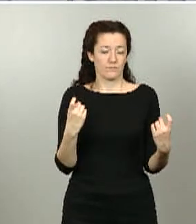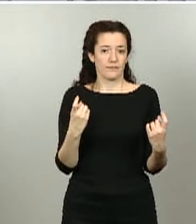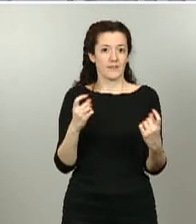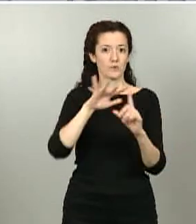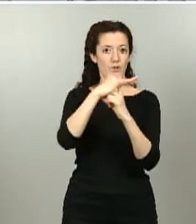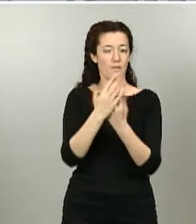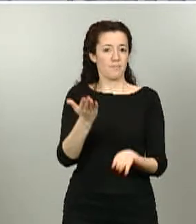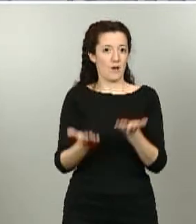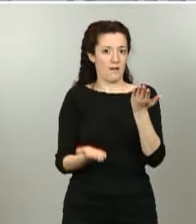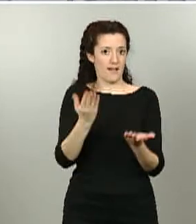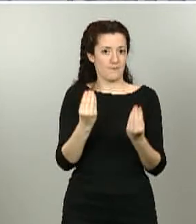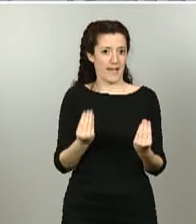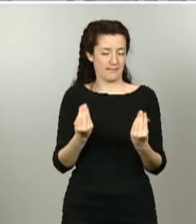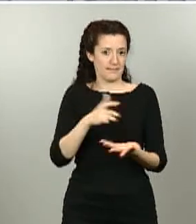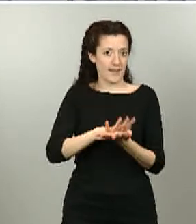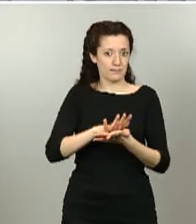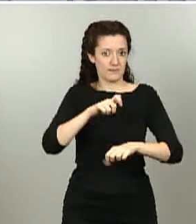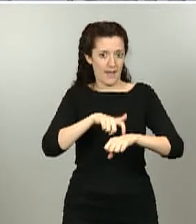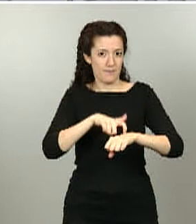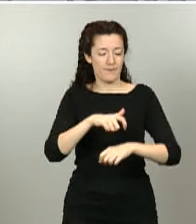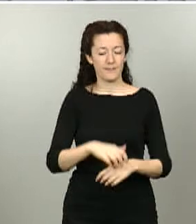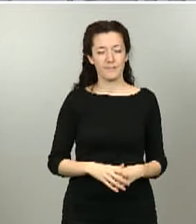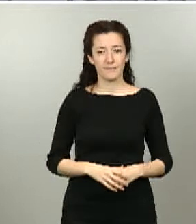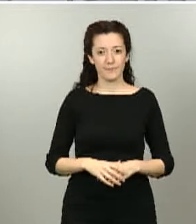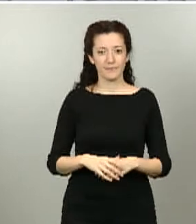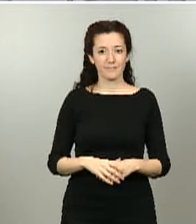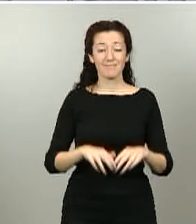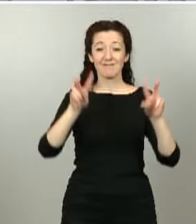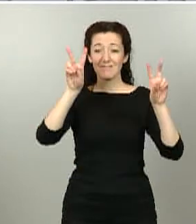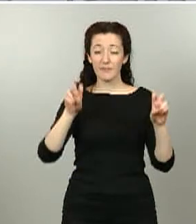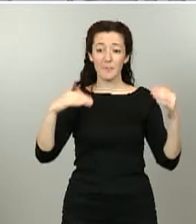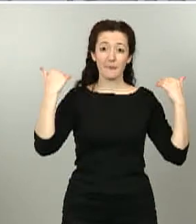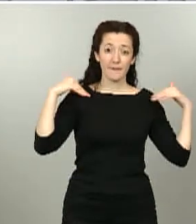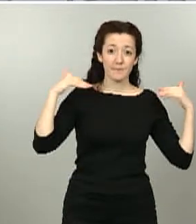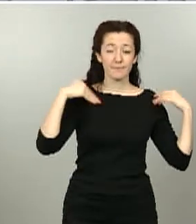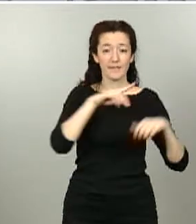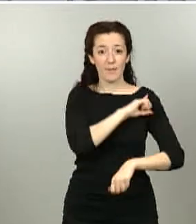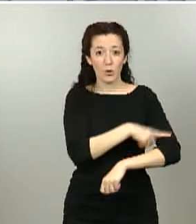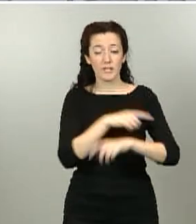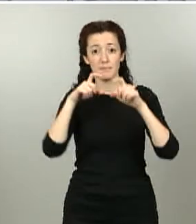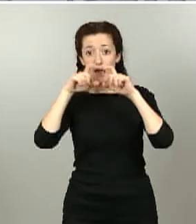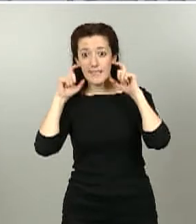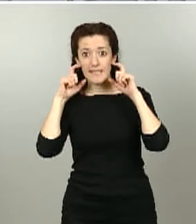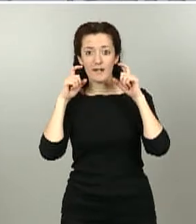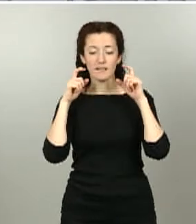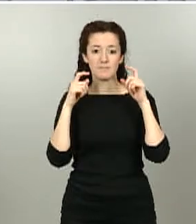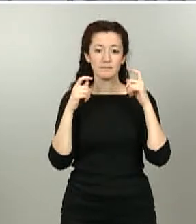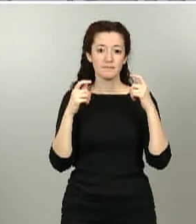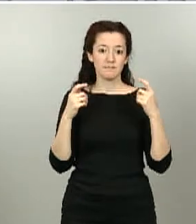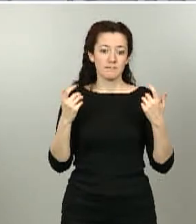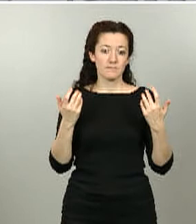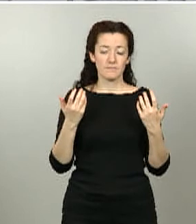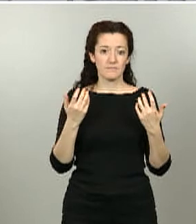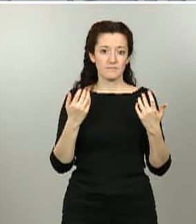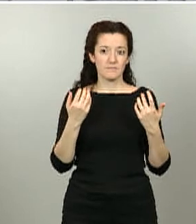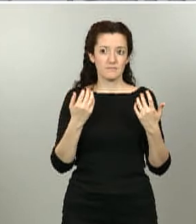fase. En cuanto al uso de mascarillas al hacer deporte, Yo creo que lo que tenemos que ser es razonables. Si uno hace